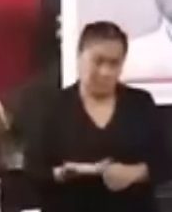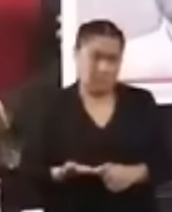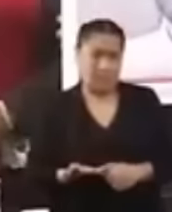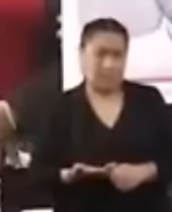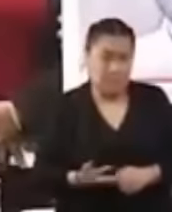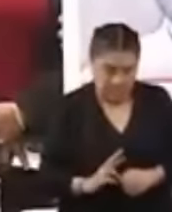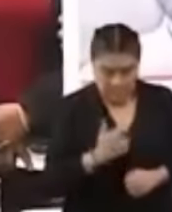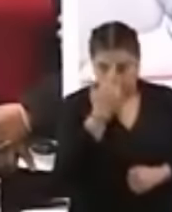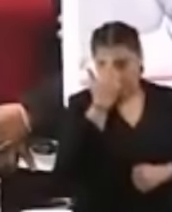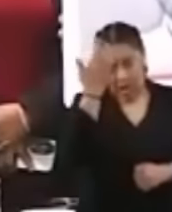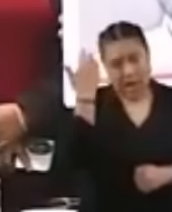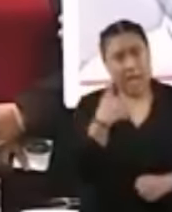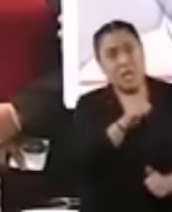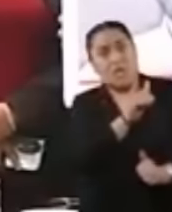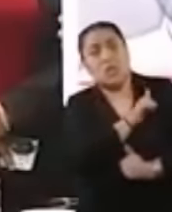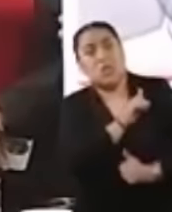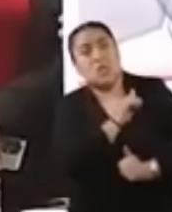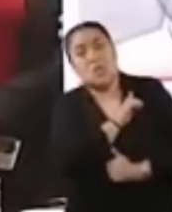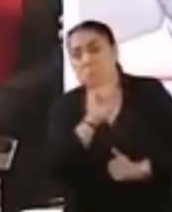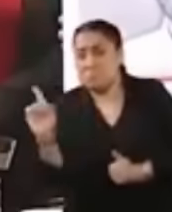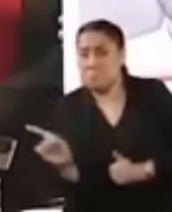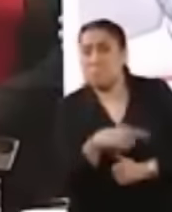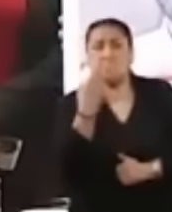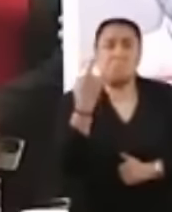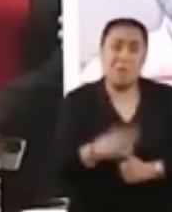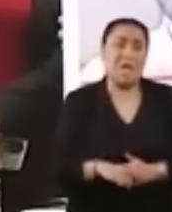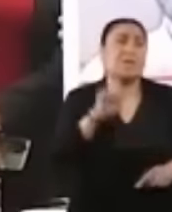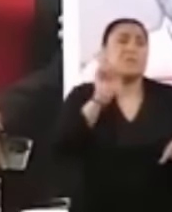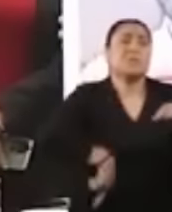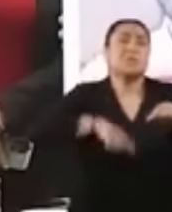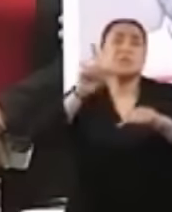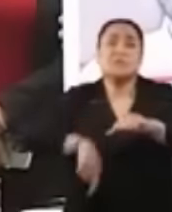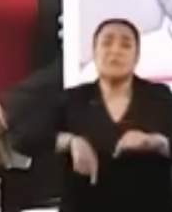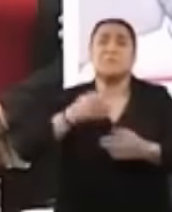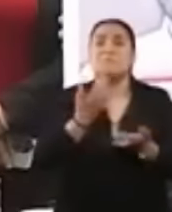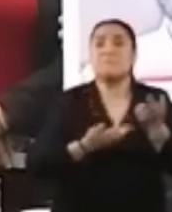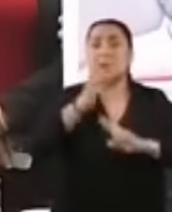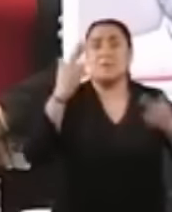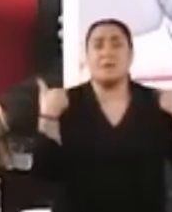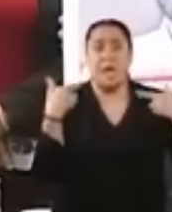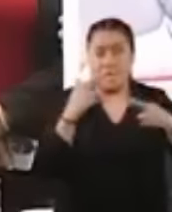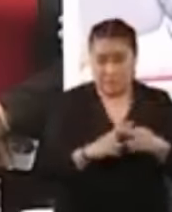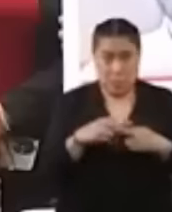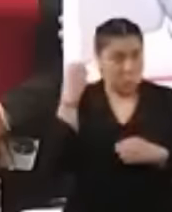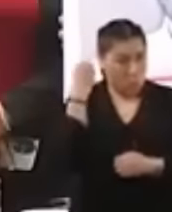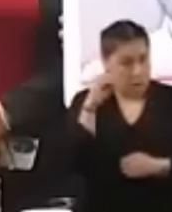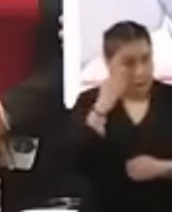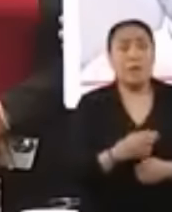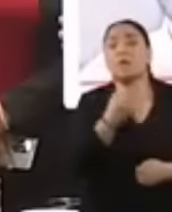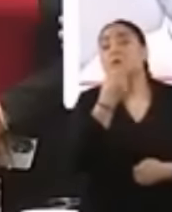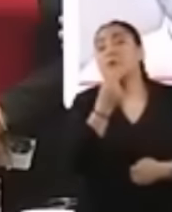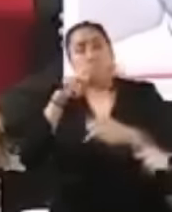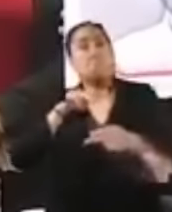a militares a disolver la lucha magisterial en Oaxaca y que mataron a un